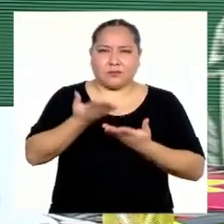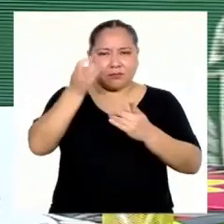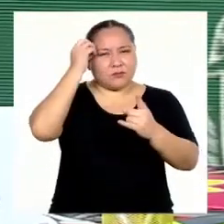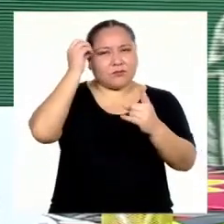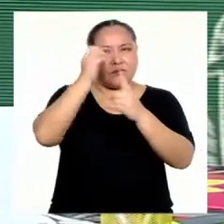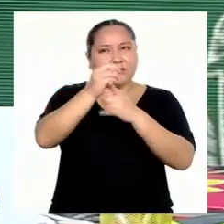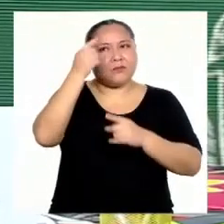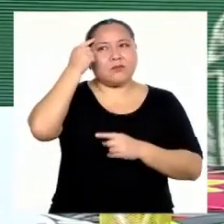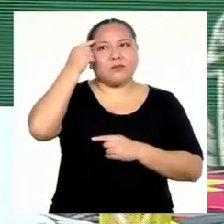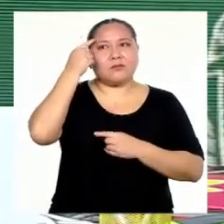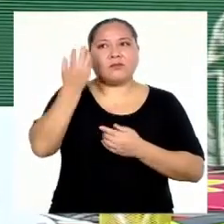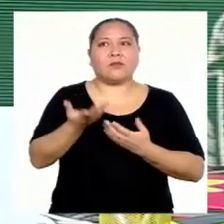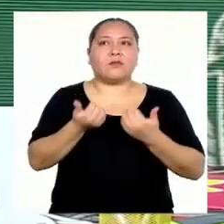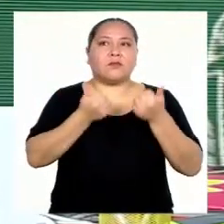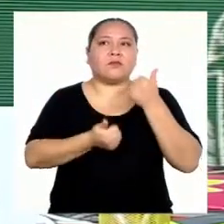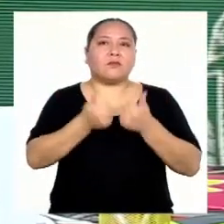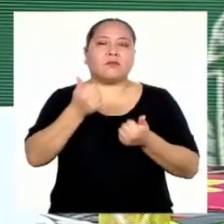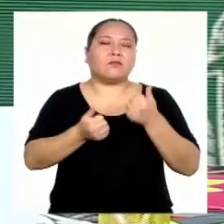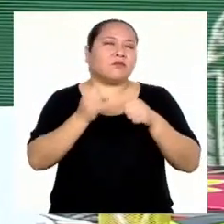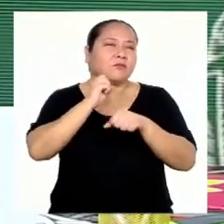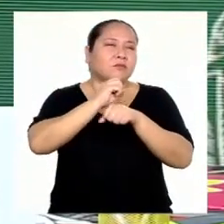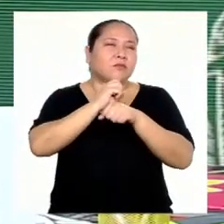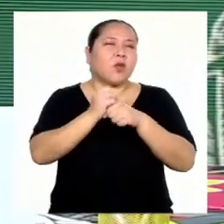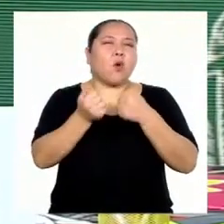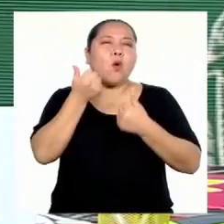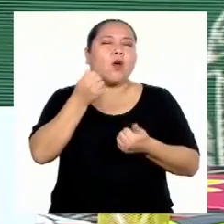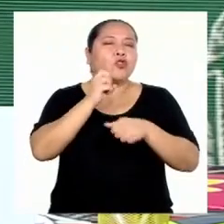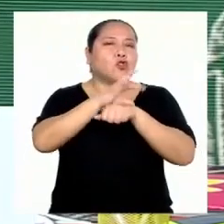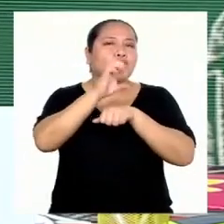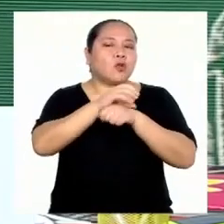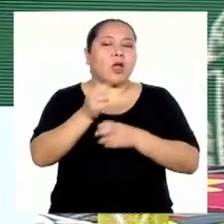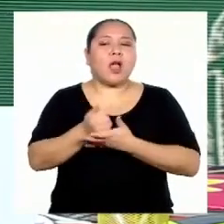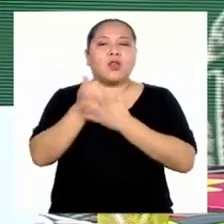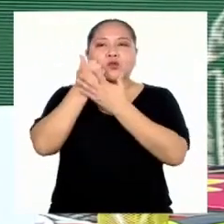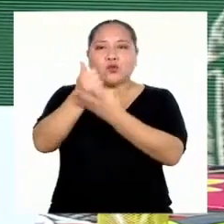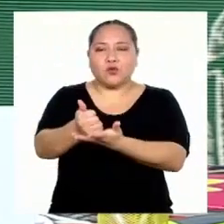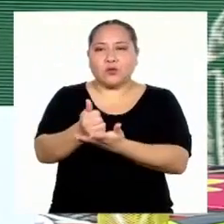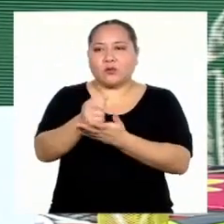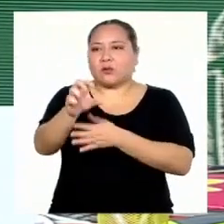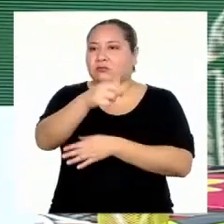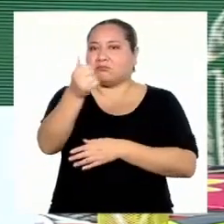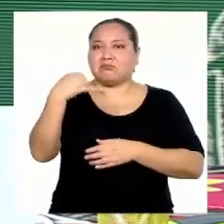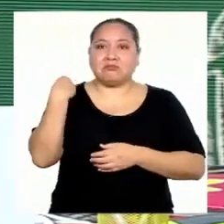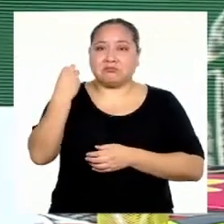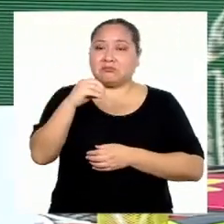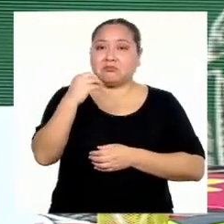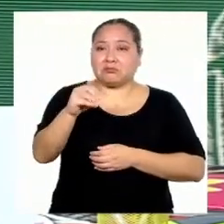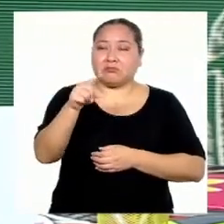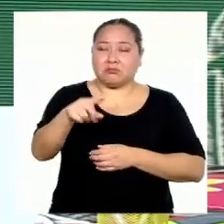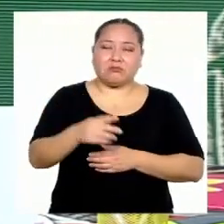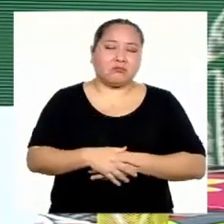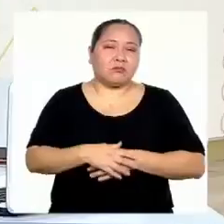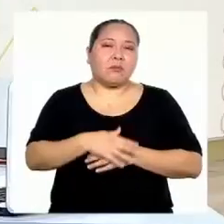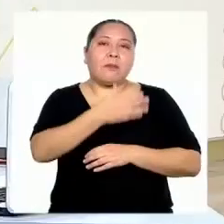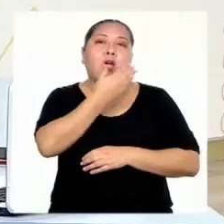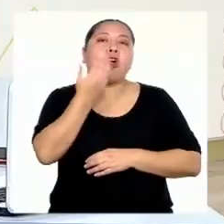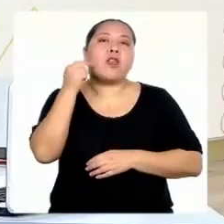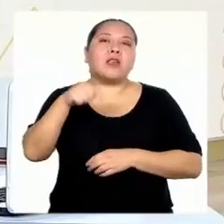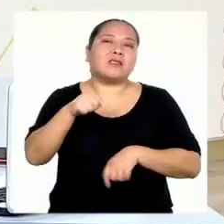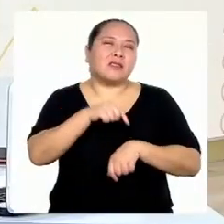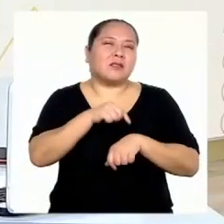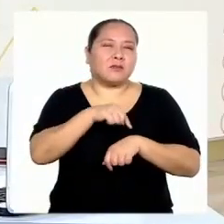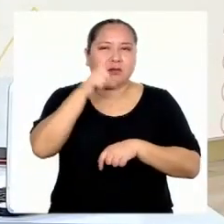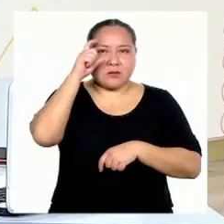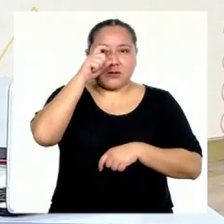vayan pensando en recomendaciones para ayudar a otras u otros adolescentes a sobrellevar este difícil momento. ¿Ustedes